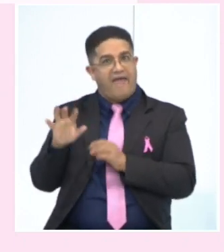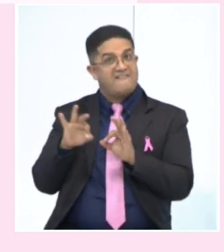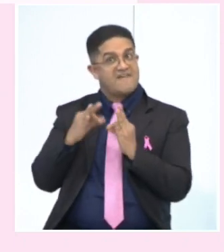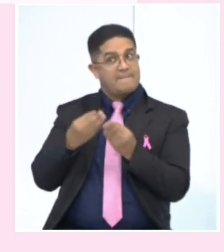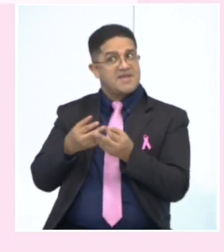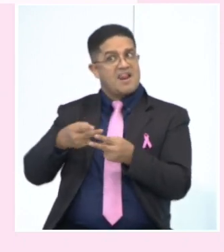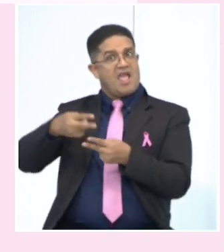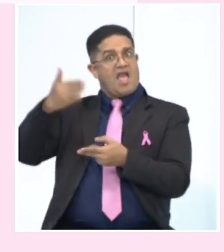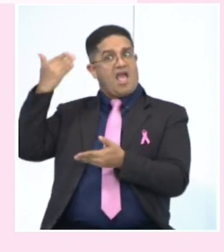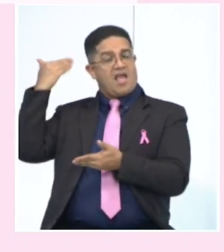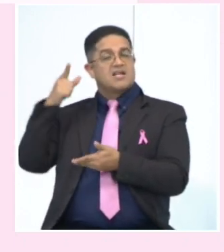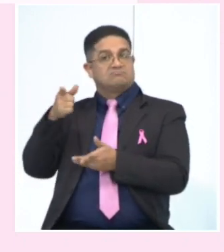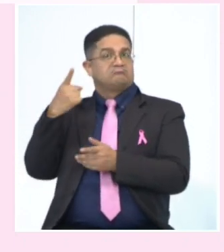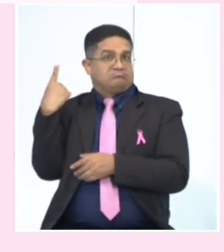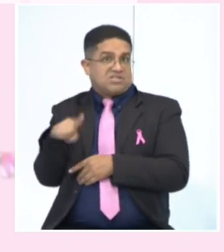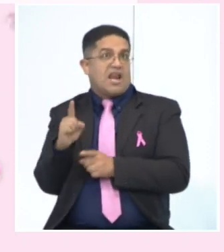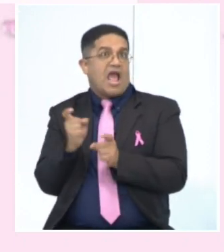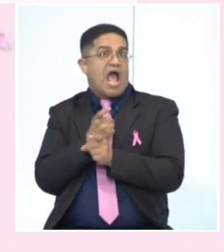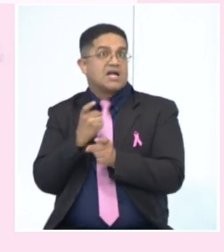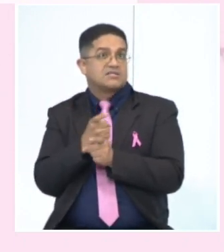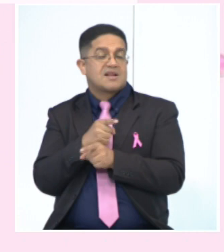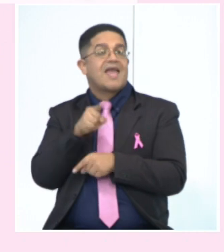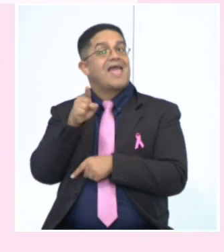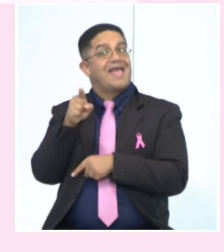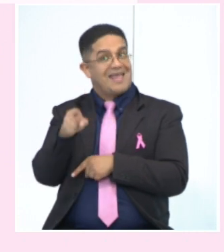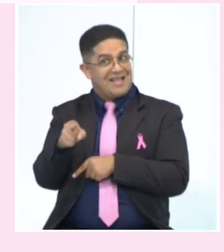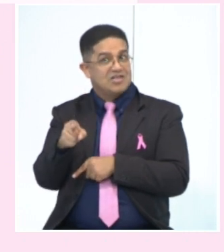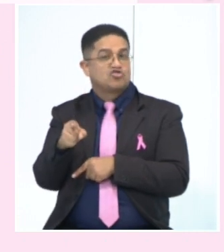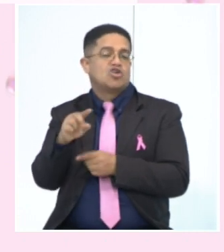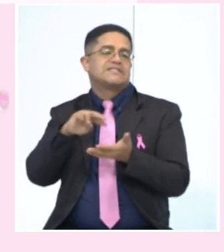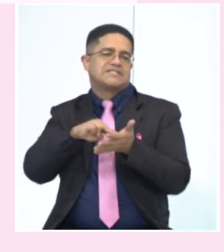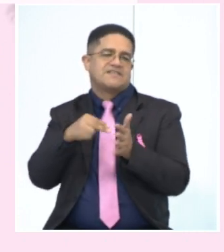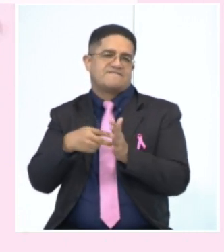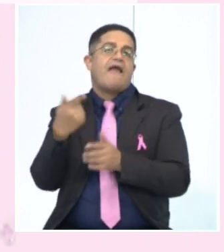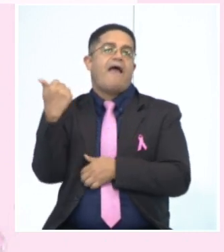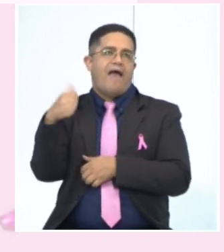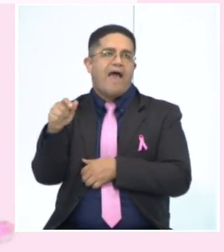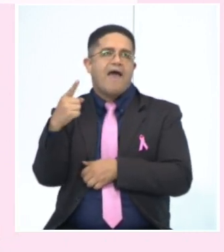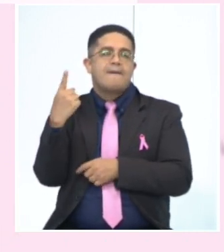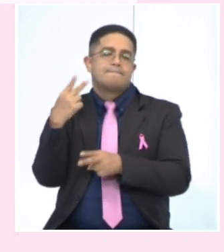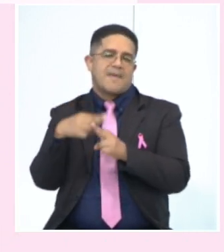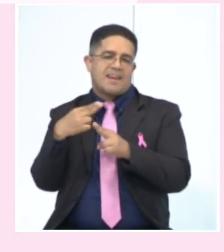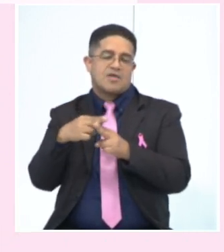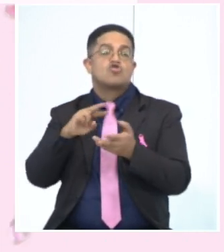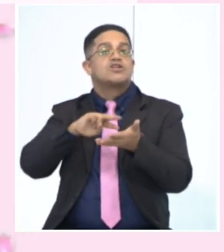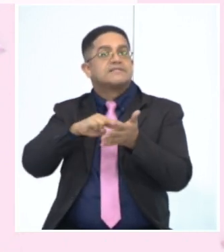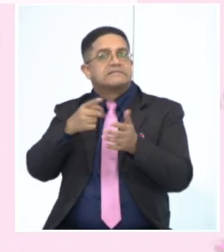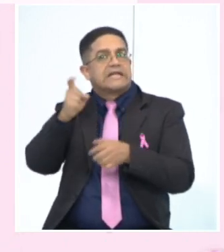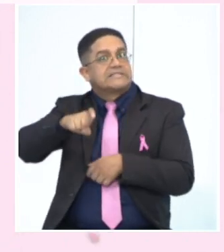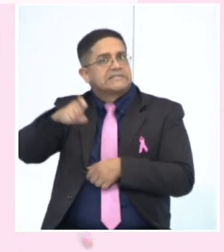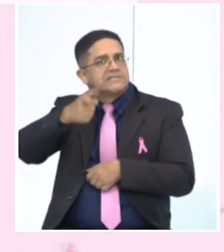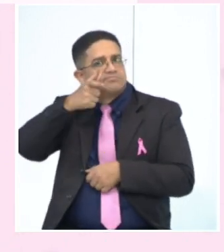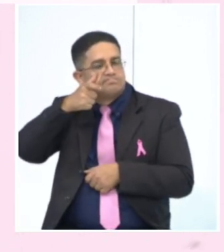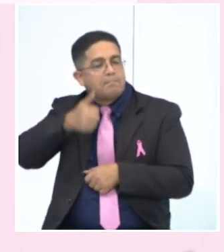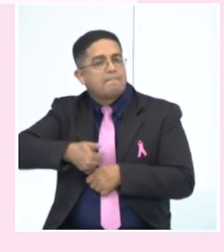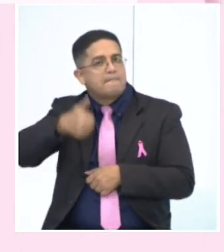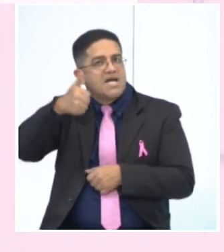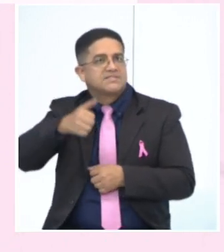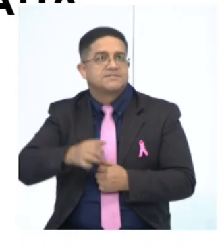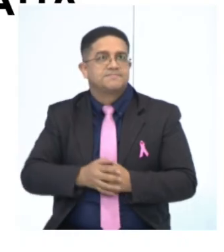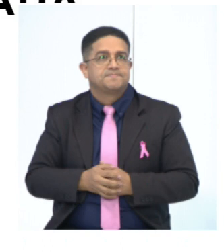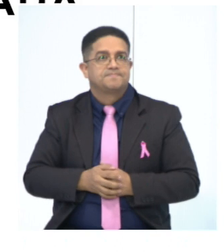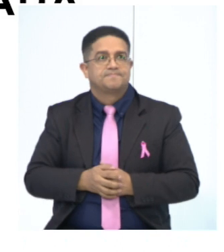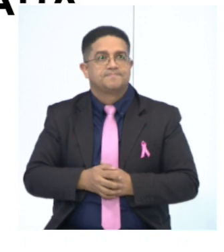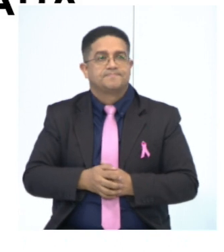antecedentes familiares de la enfermedad. Esto aumenta el riesgo de padecerla y requiere un monitoreo más frecuente.